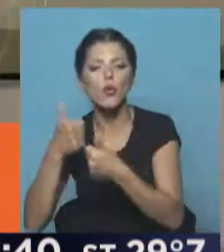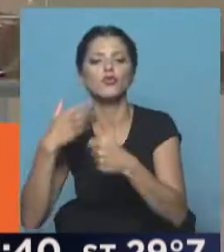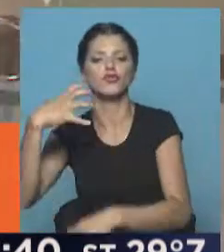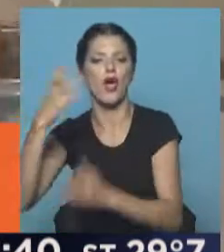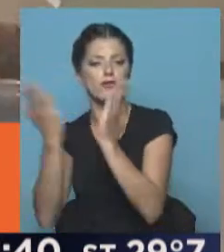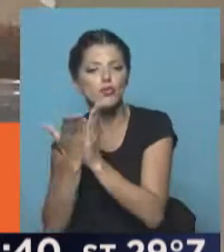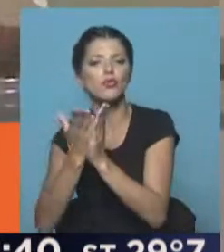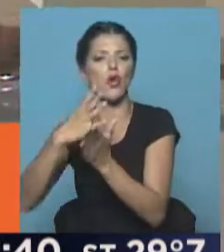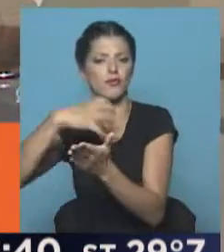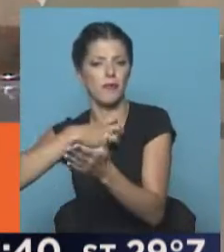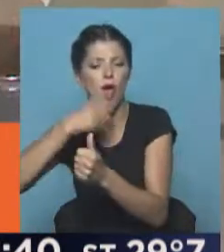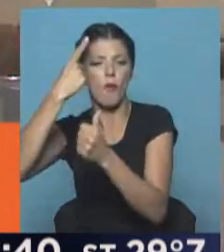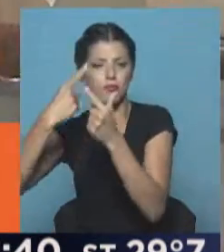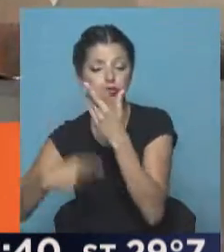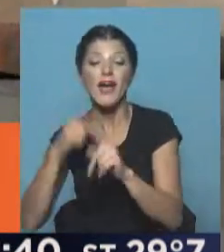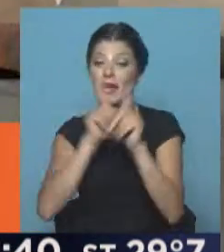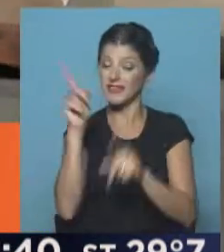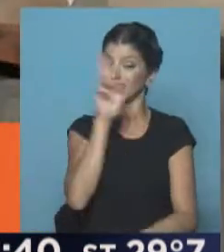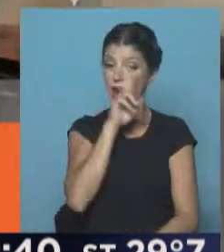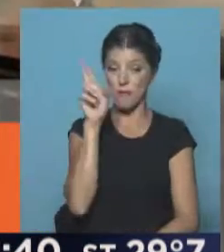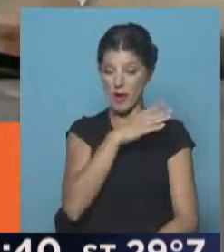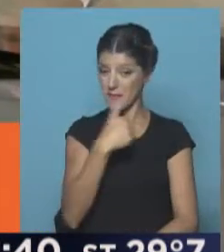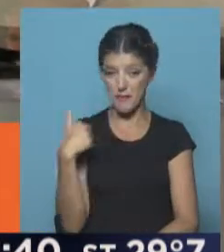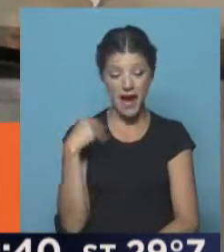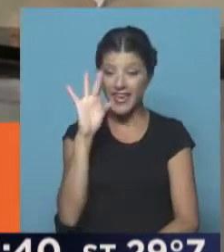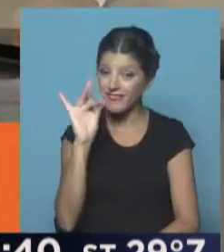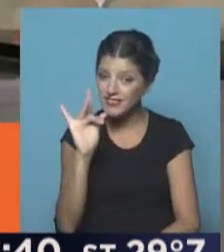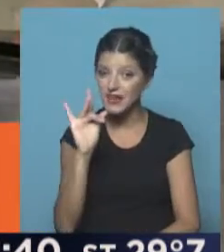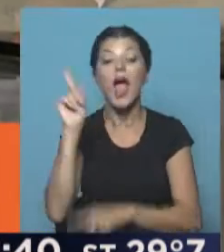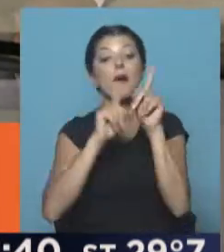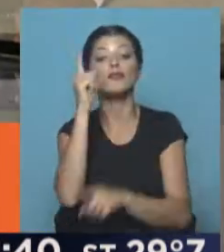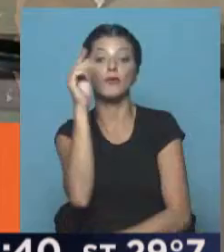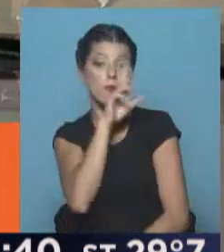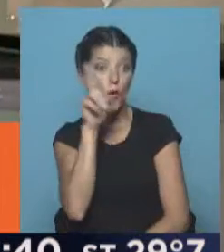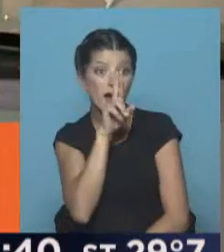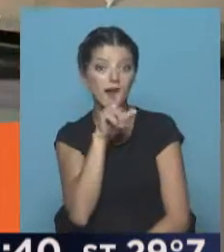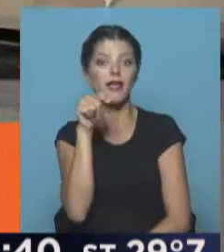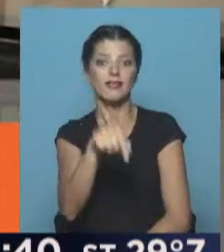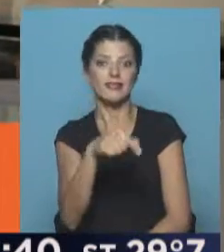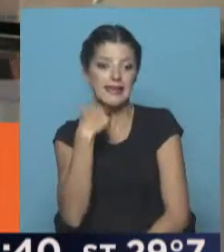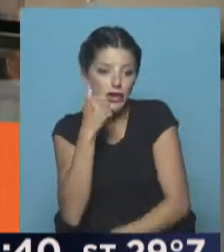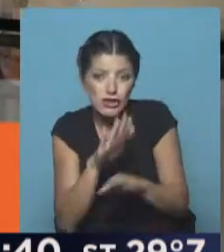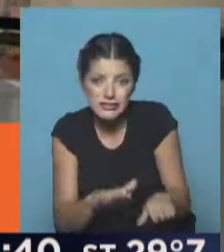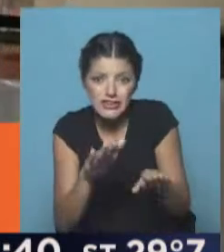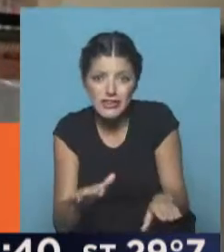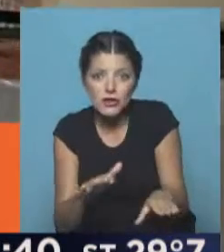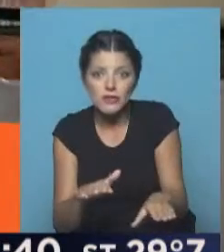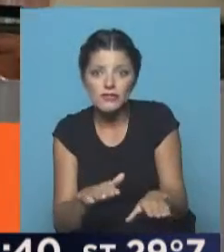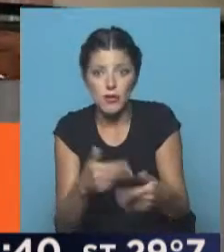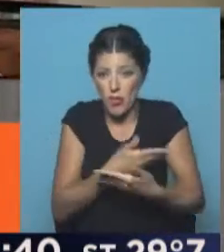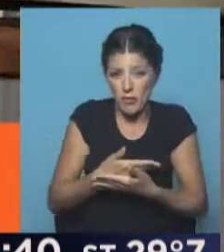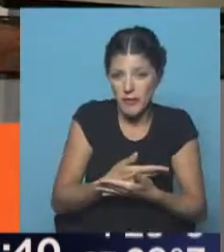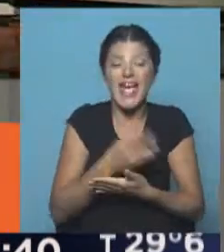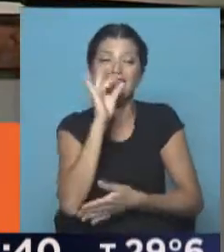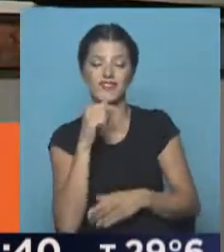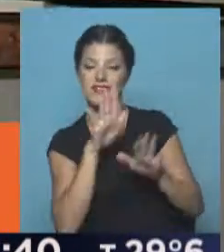casos a las mujeres por la maternidad se le complica. Muchas veces implica viajar, y para una mujer que tiene hijos chiquitos, alejarse de sus hijos chiquitos. Al principio es complicado,